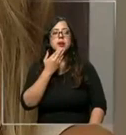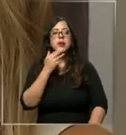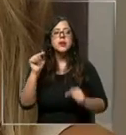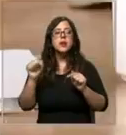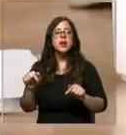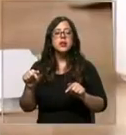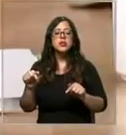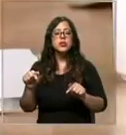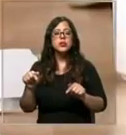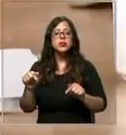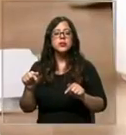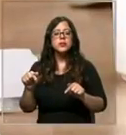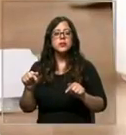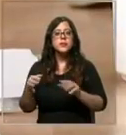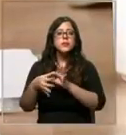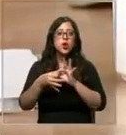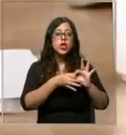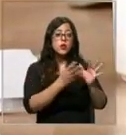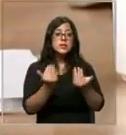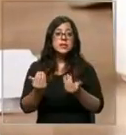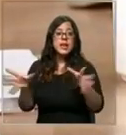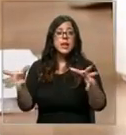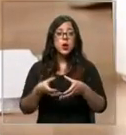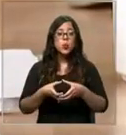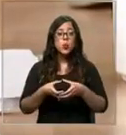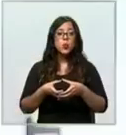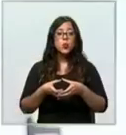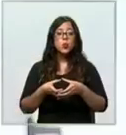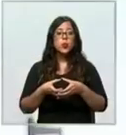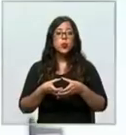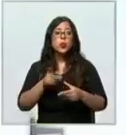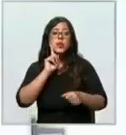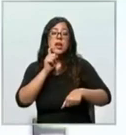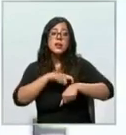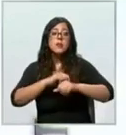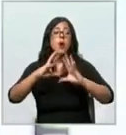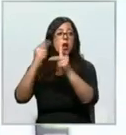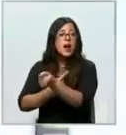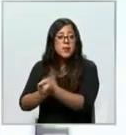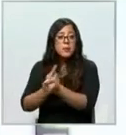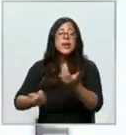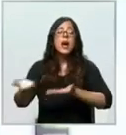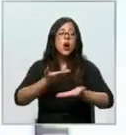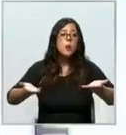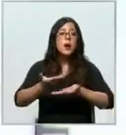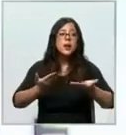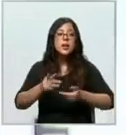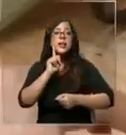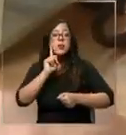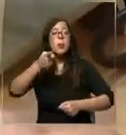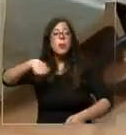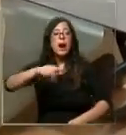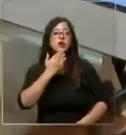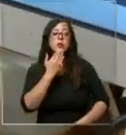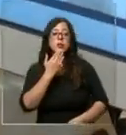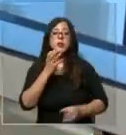se dio por la necesidad del equipo de tener tiempo con su familia, de poder compartir, de tener tiempo para